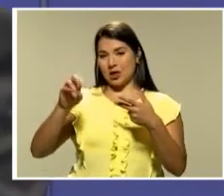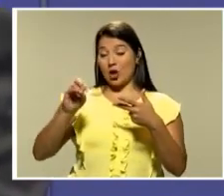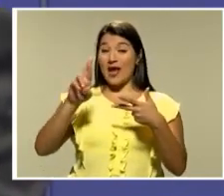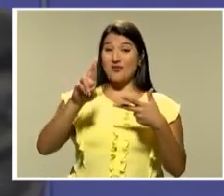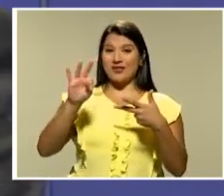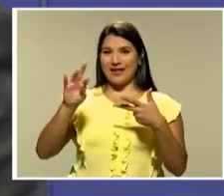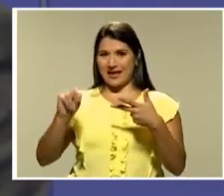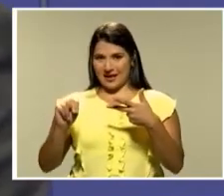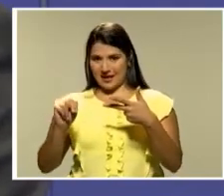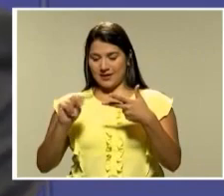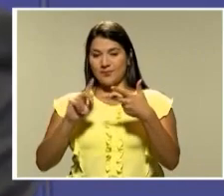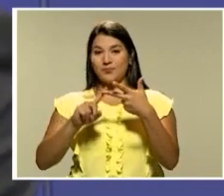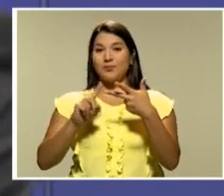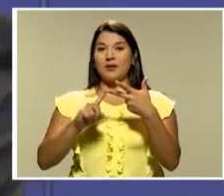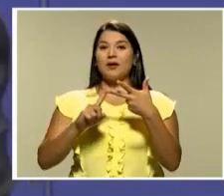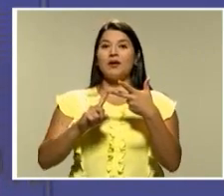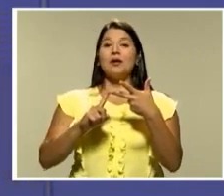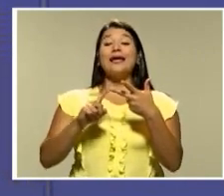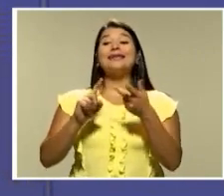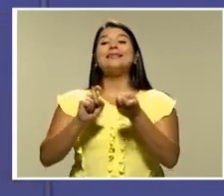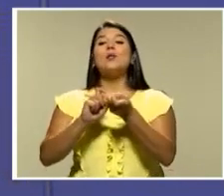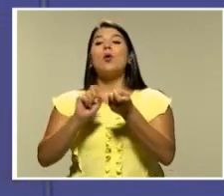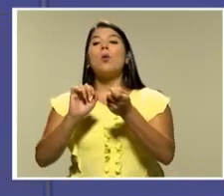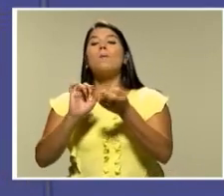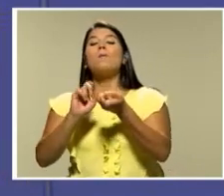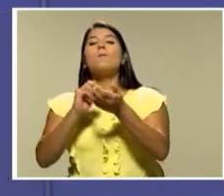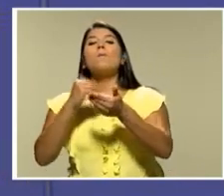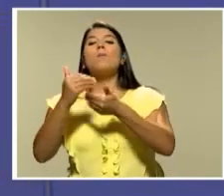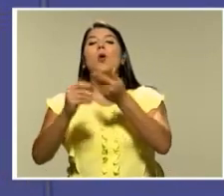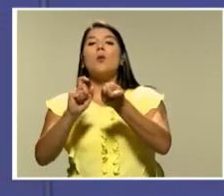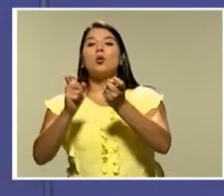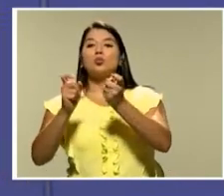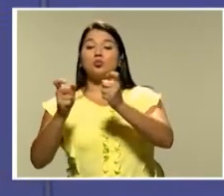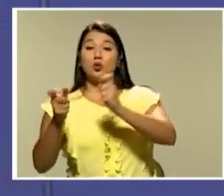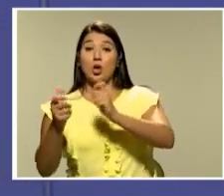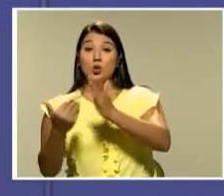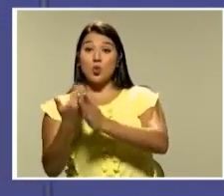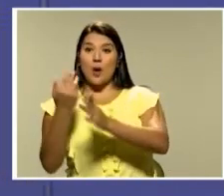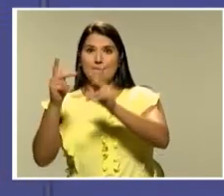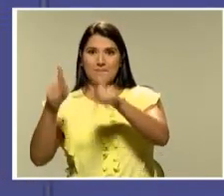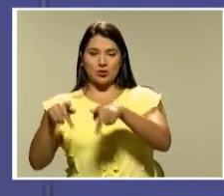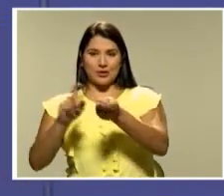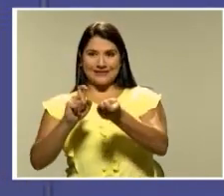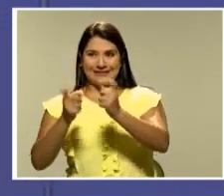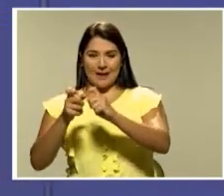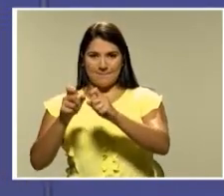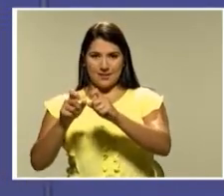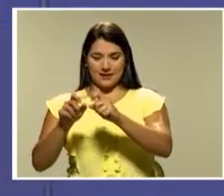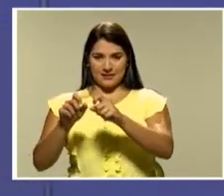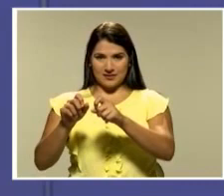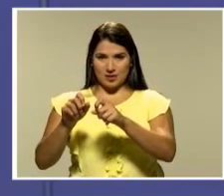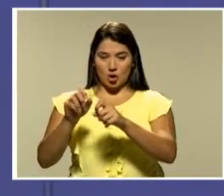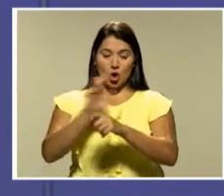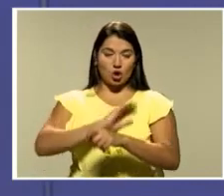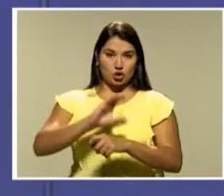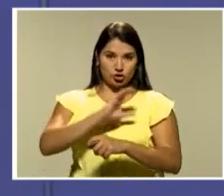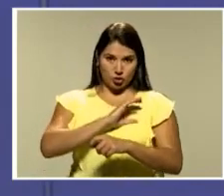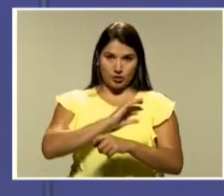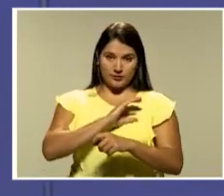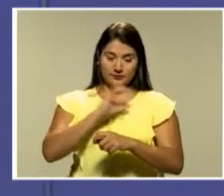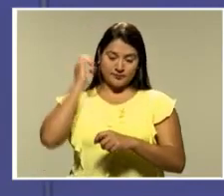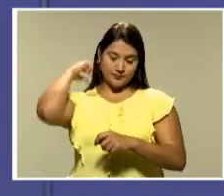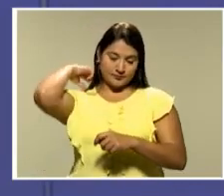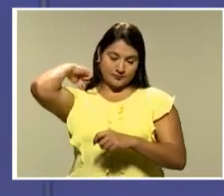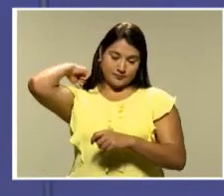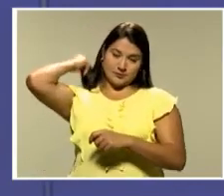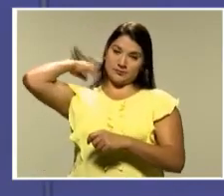régimen transitorio de reparto. La palabra transitorio indica esa idea de que iba a haber un transitorio. Lo que pasa es que el transitorio ha